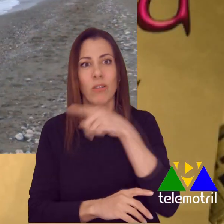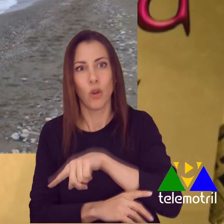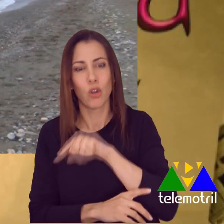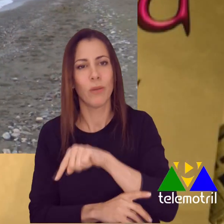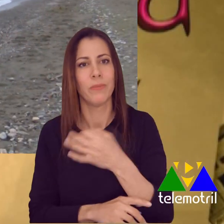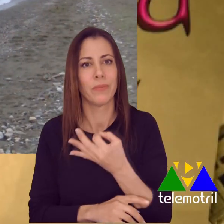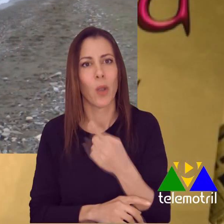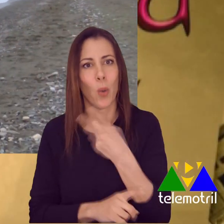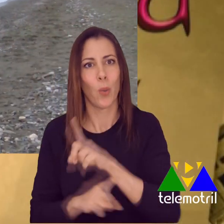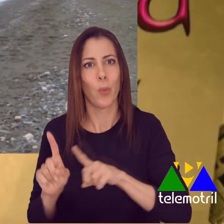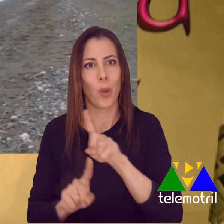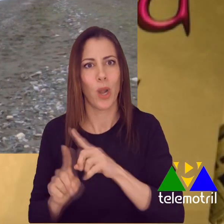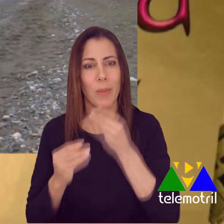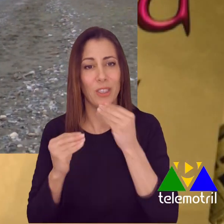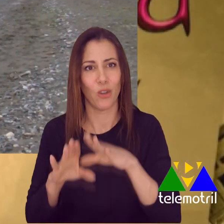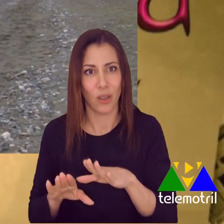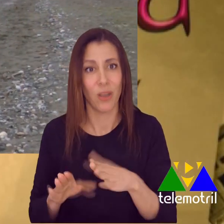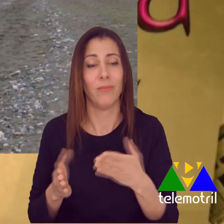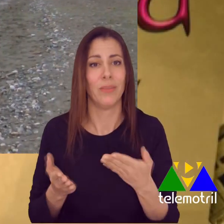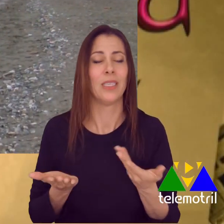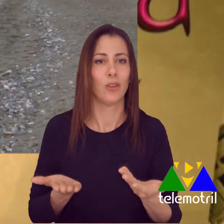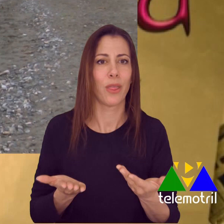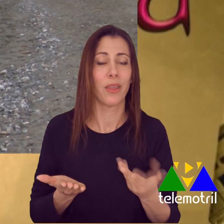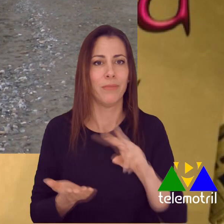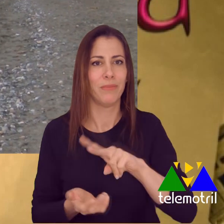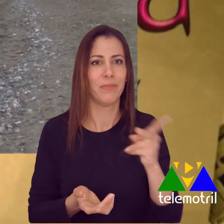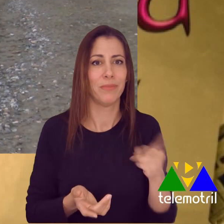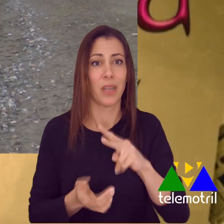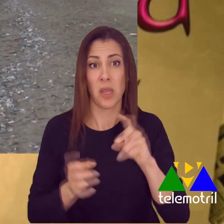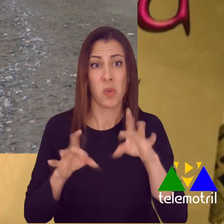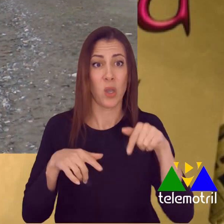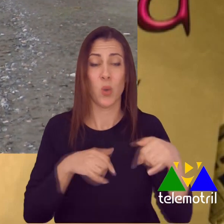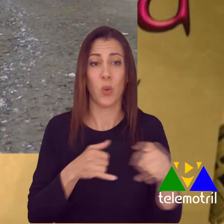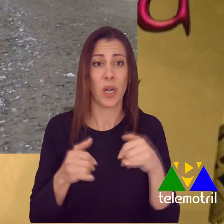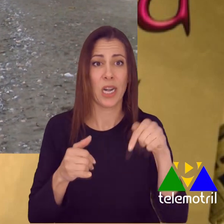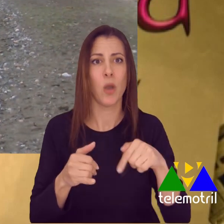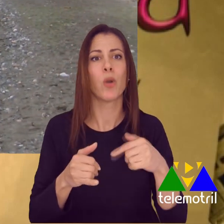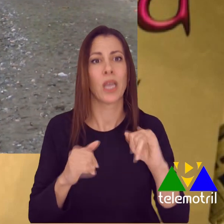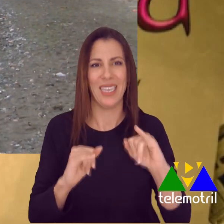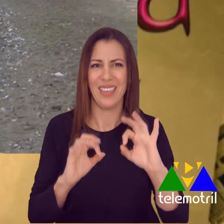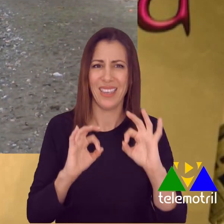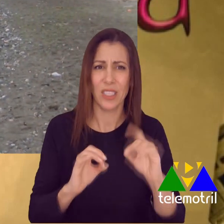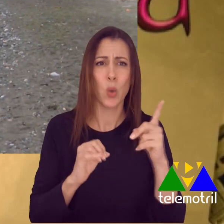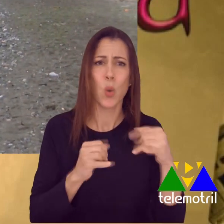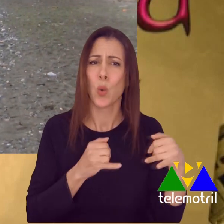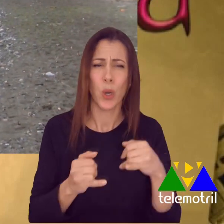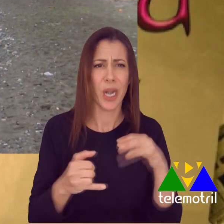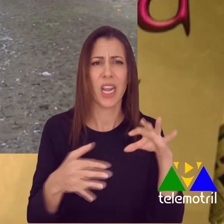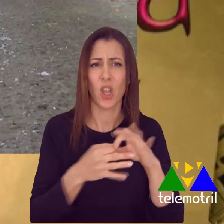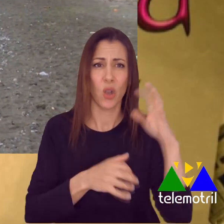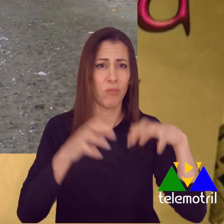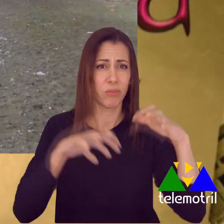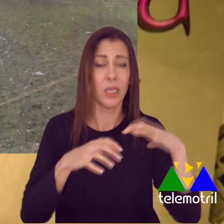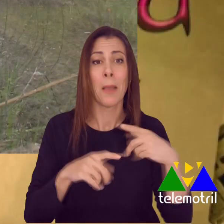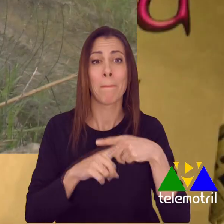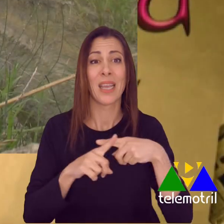fue un problema, históricamente fue un problema. Sobre todo como un río como este, porque es un río torrencial, ¿no? Es decir, un río que la mitad